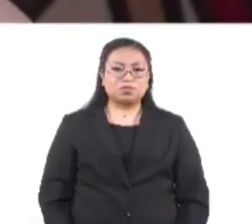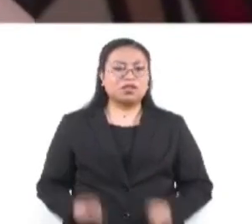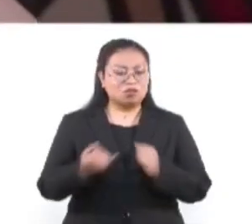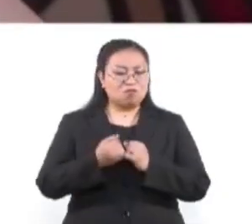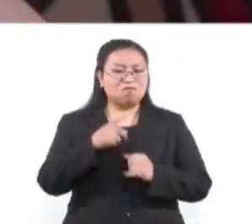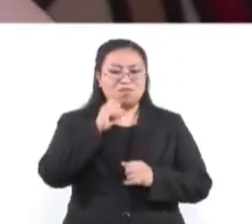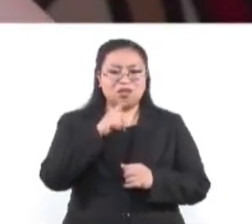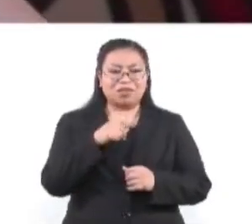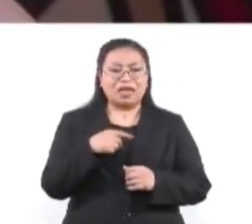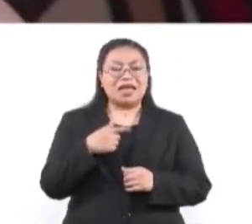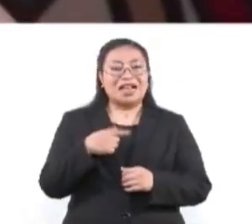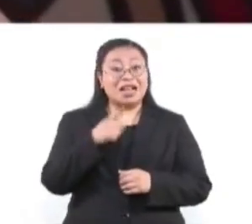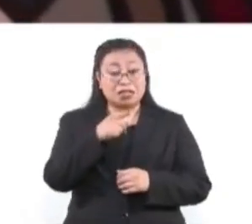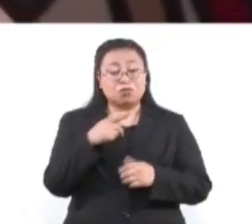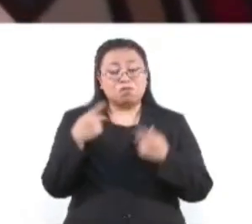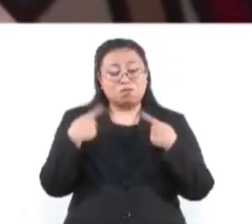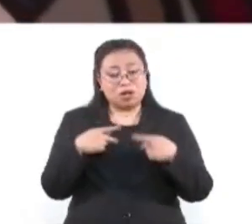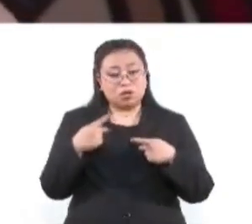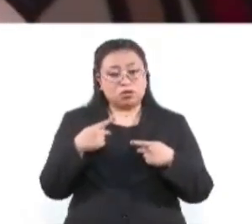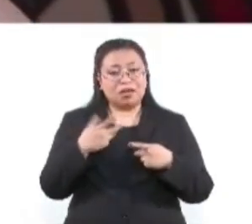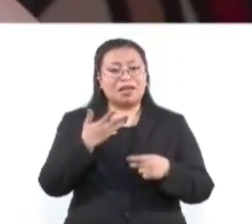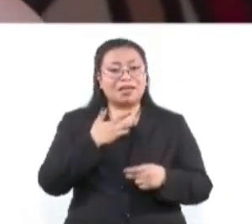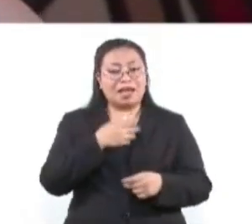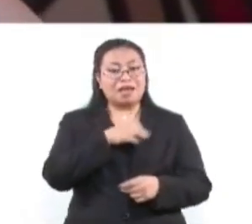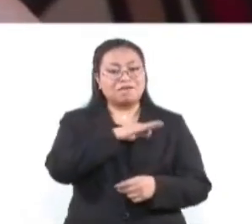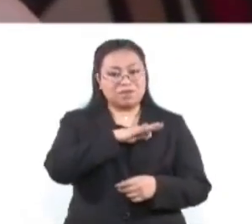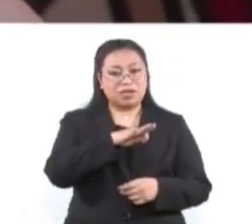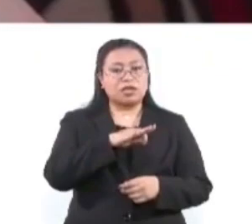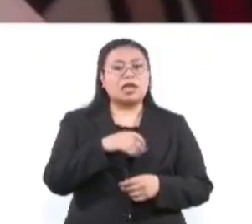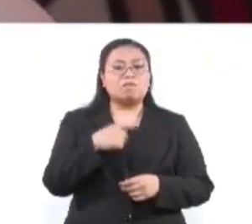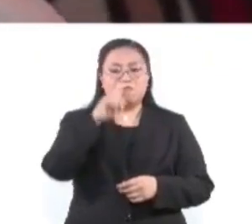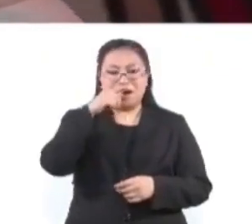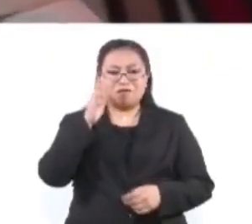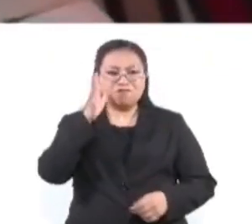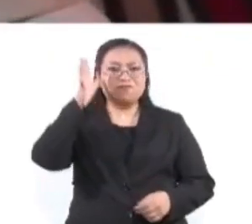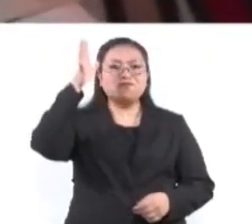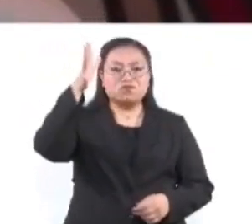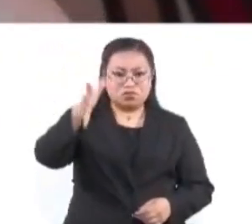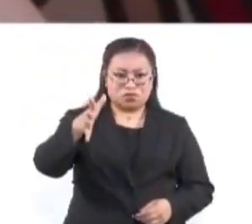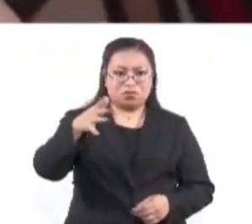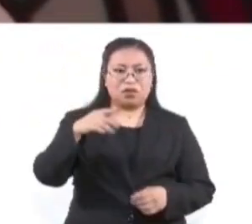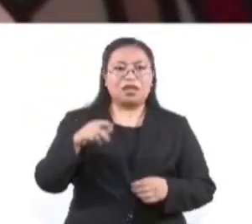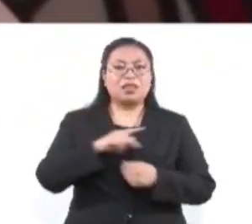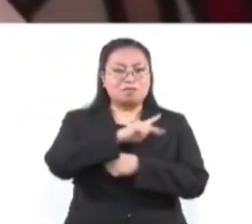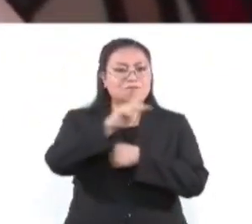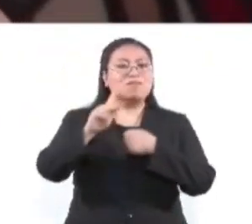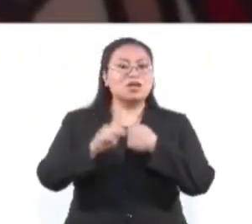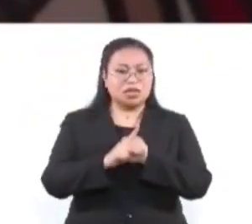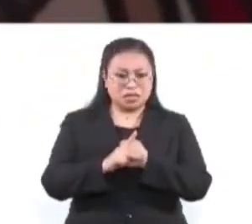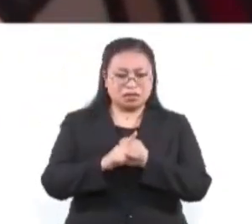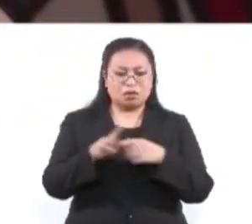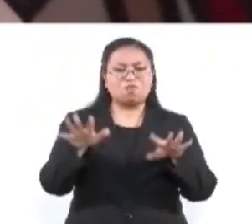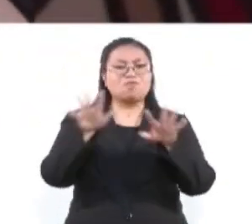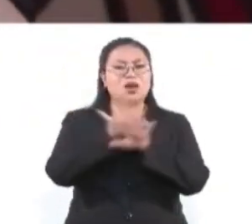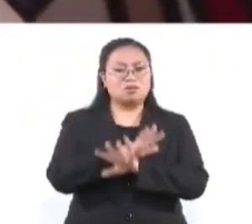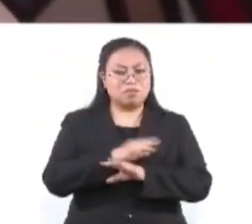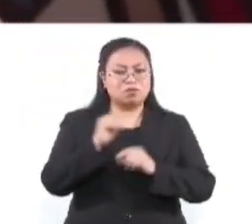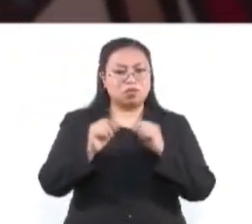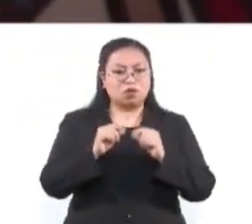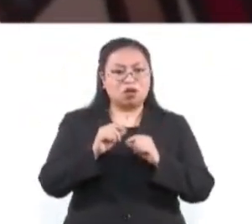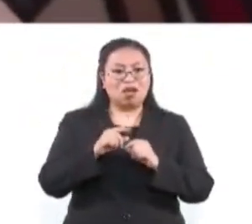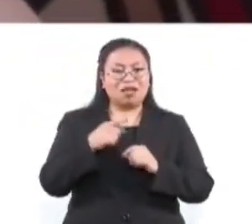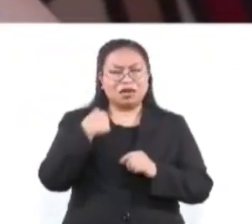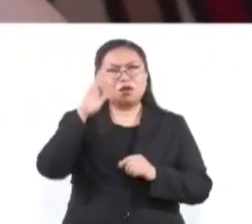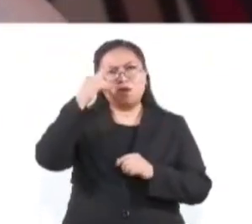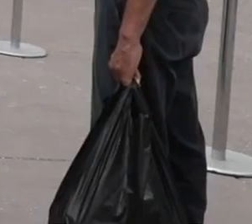sobre todo un hombre que tenía fe en el futuro de este país. Fue aquí en la Feria del Libro, ustedes lo recordarán, cuando